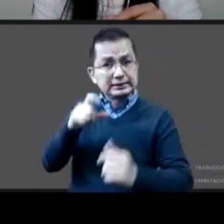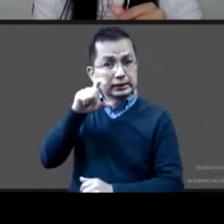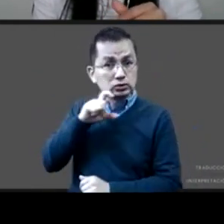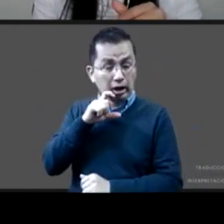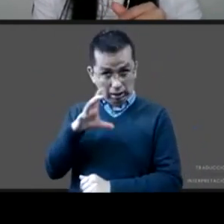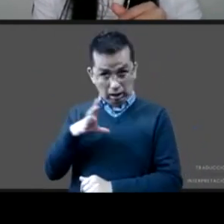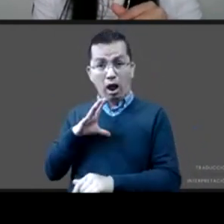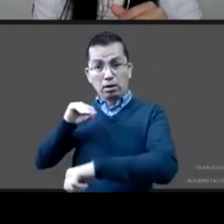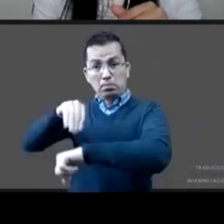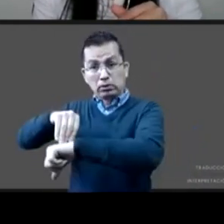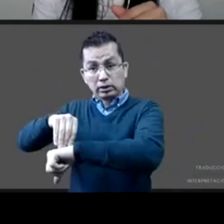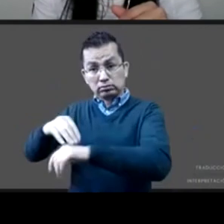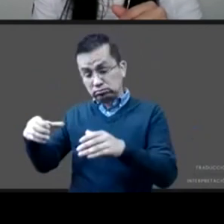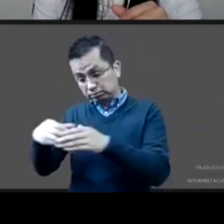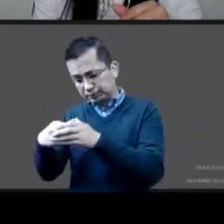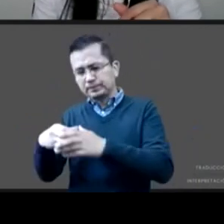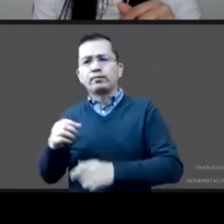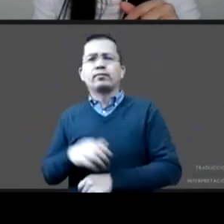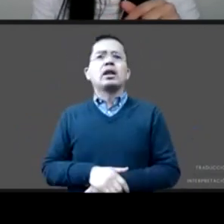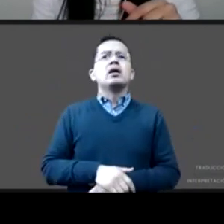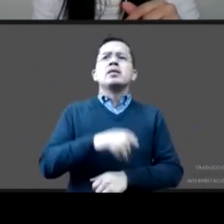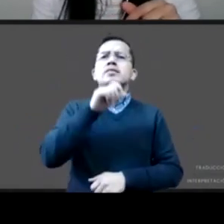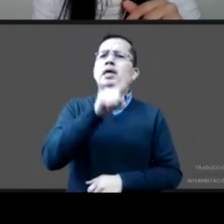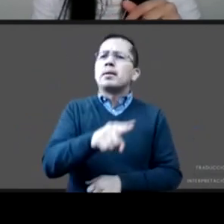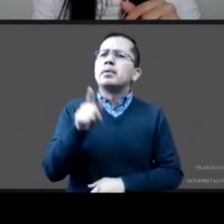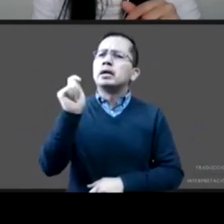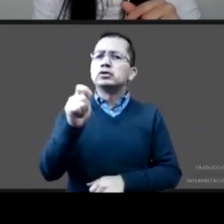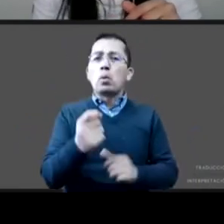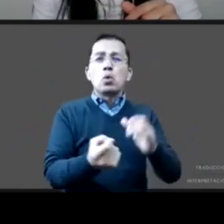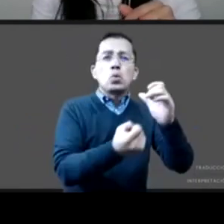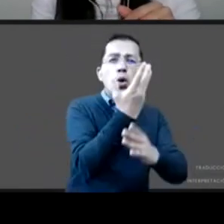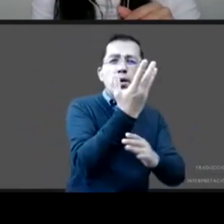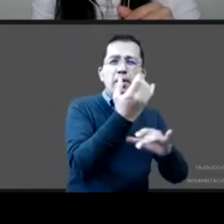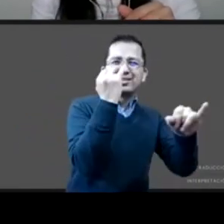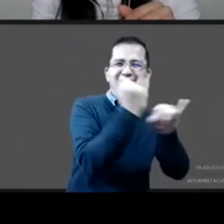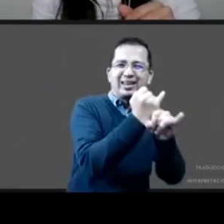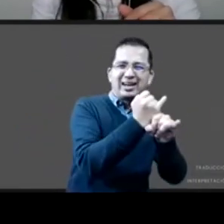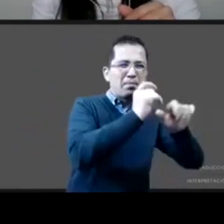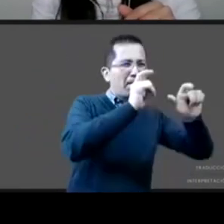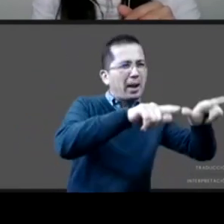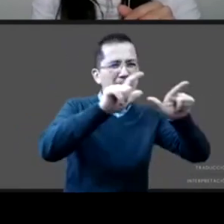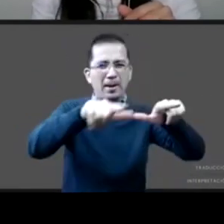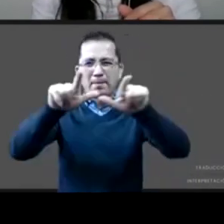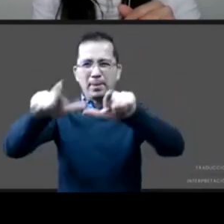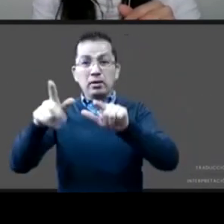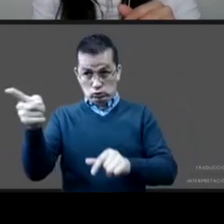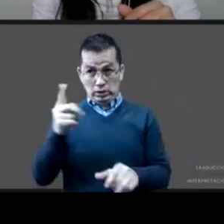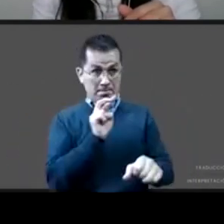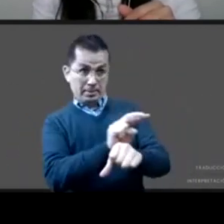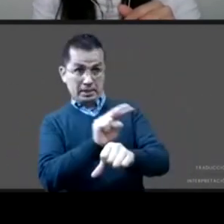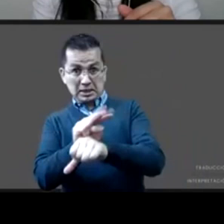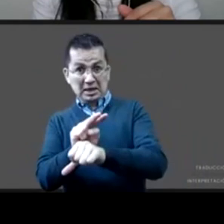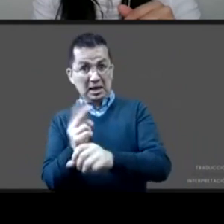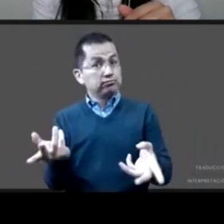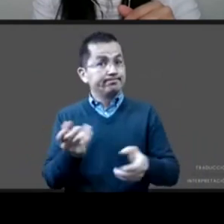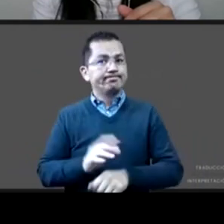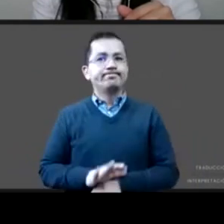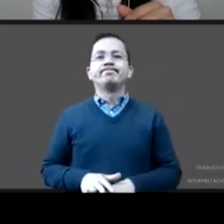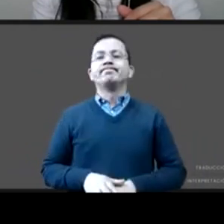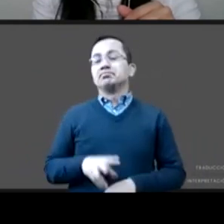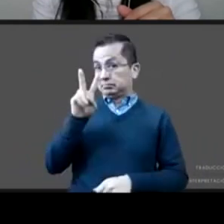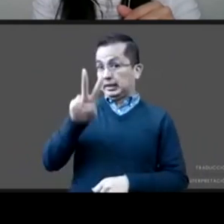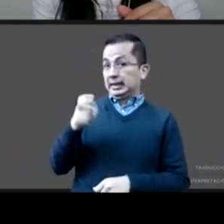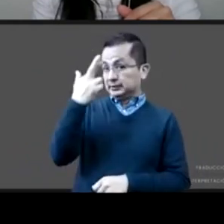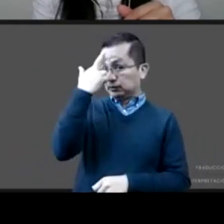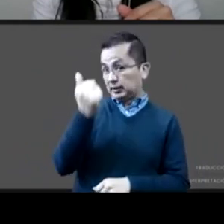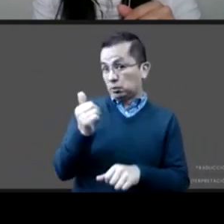siguiendo nuevas plataformas. Esto es súper importante. El Internet está vivo, porque se arma, digamos, con las personas, y